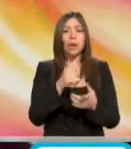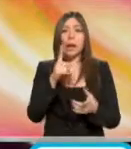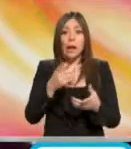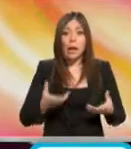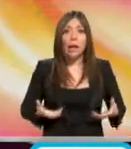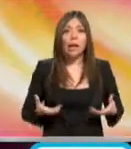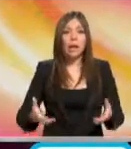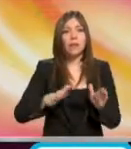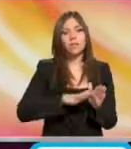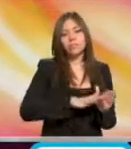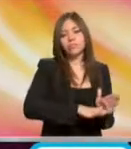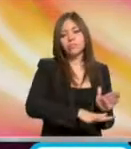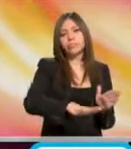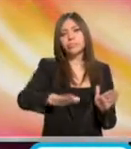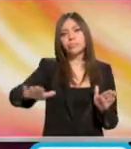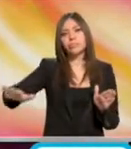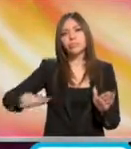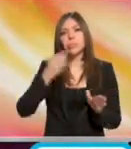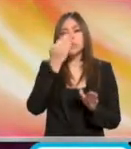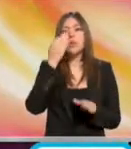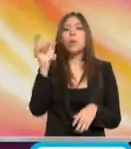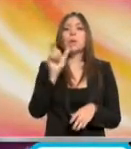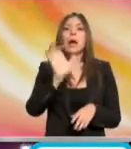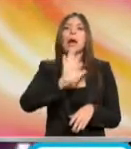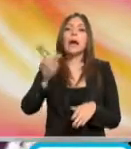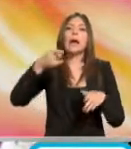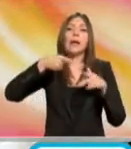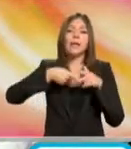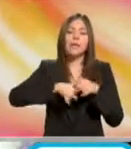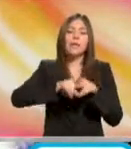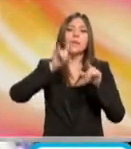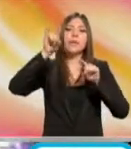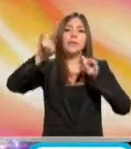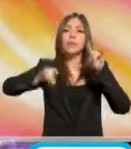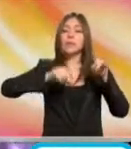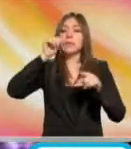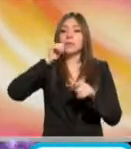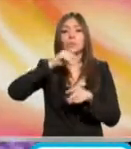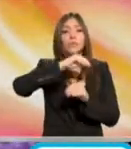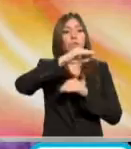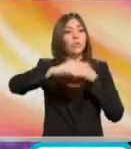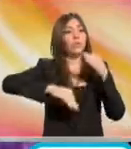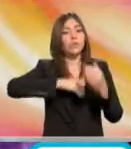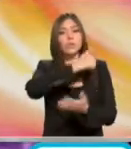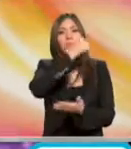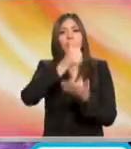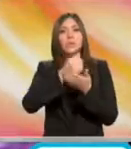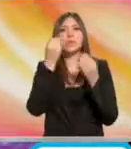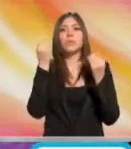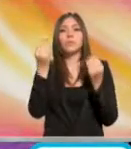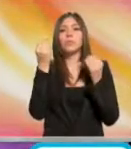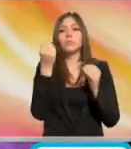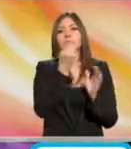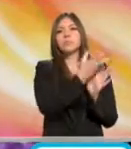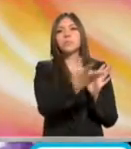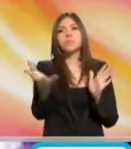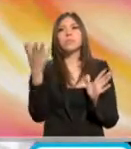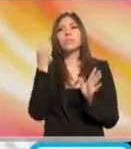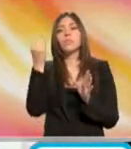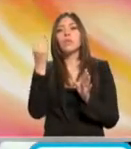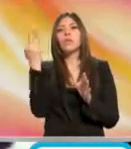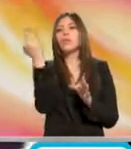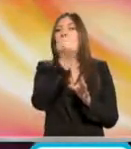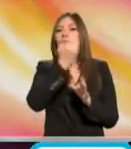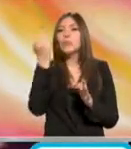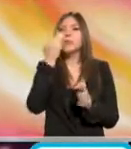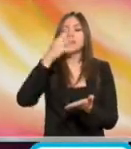Wow. Esto obviamente es cuando ya está la feria y estamos hablando que toda la ciudad prácticamente se cubre de flores y de Y de acerrín fiesta.